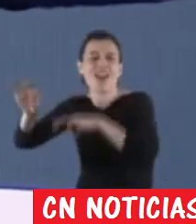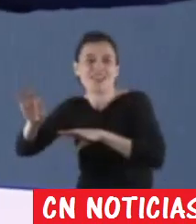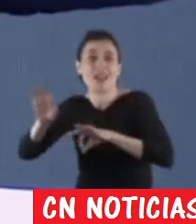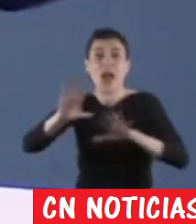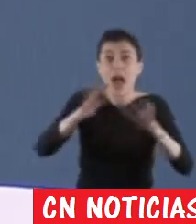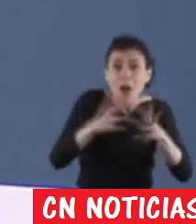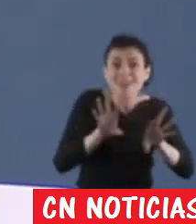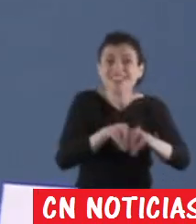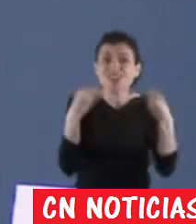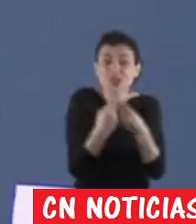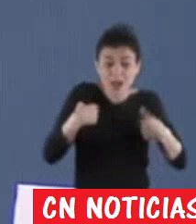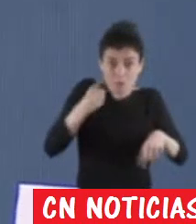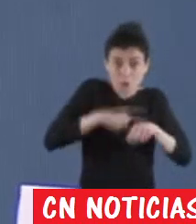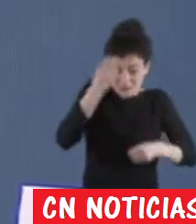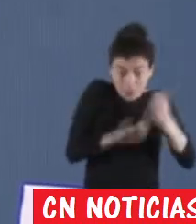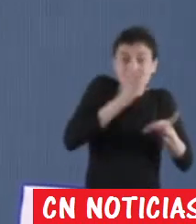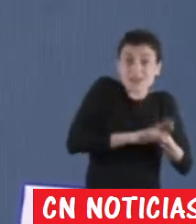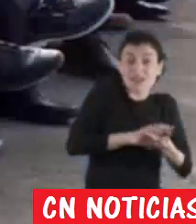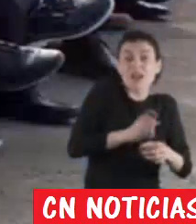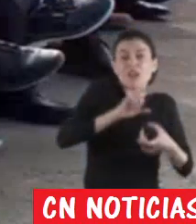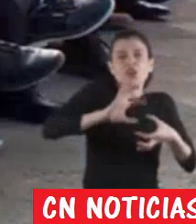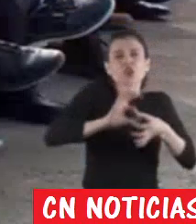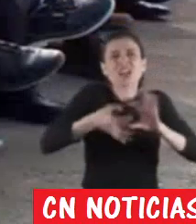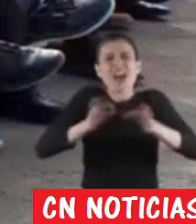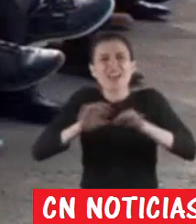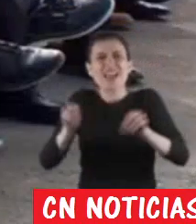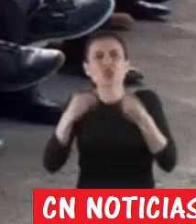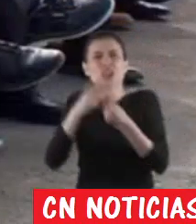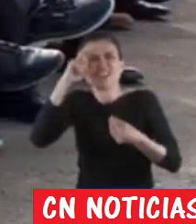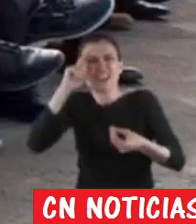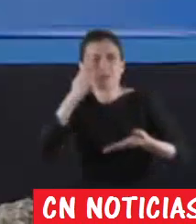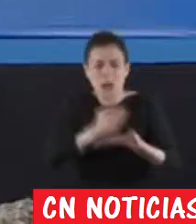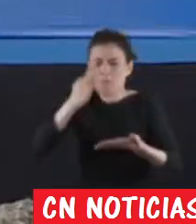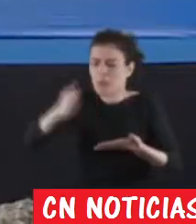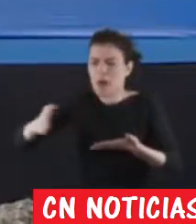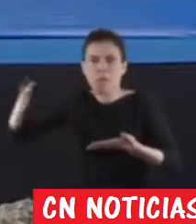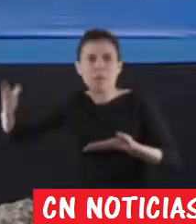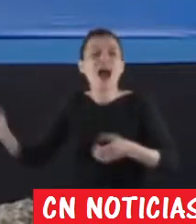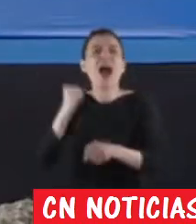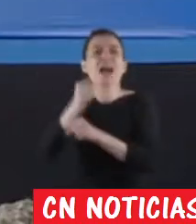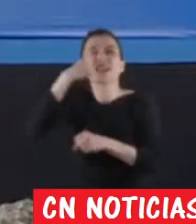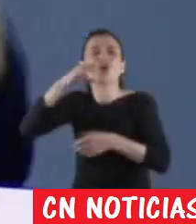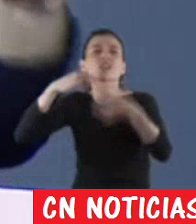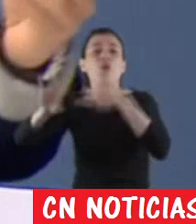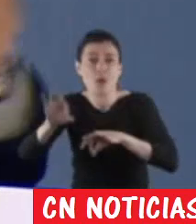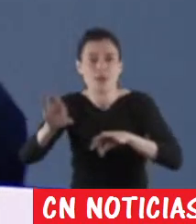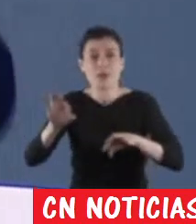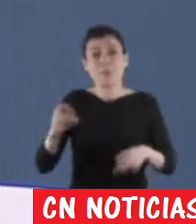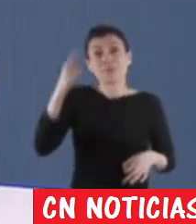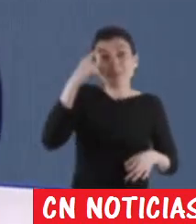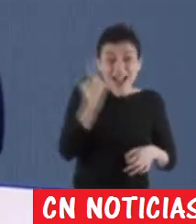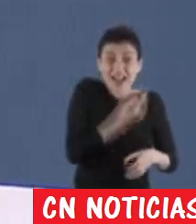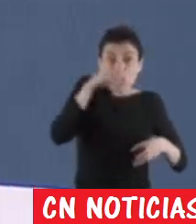desde el productor hasta el consumidor. Esa es la cadena de valor. En cada uno de esos eslabones, el precio del